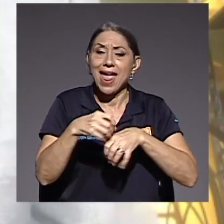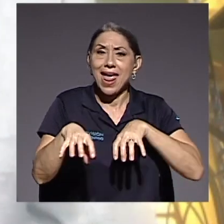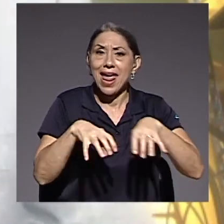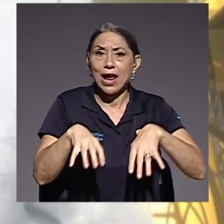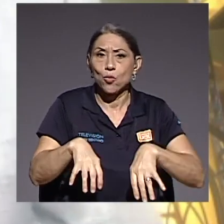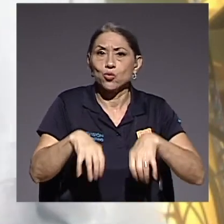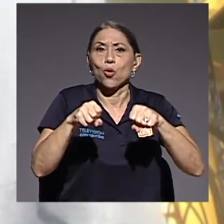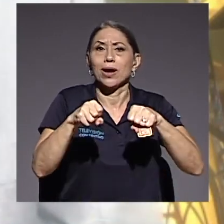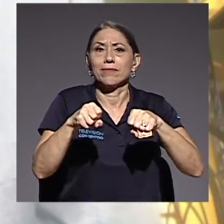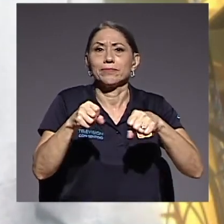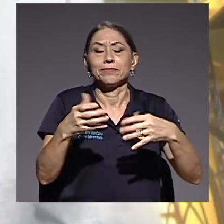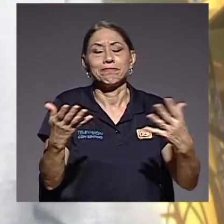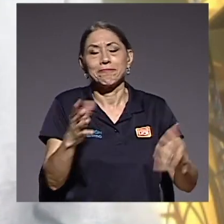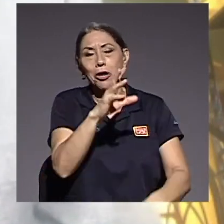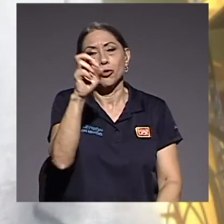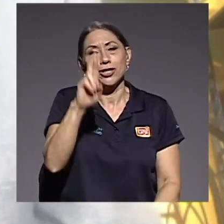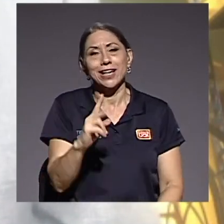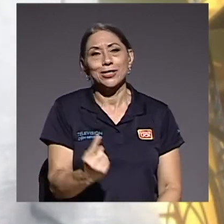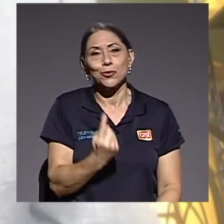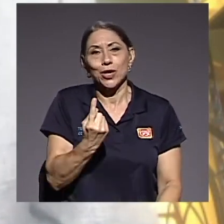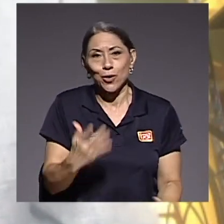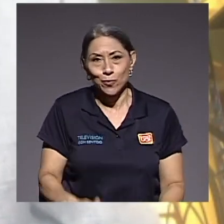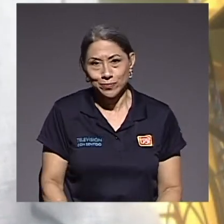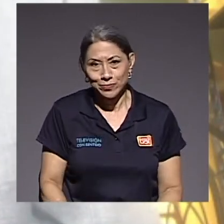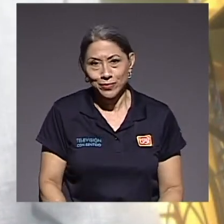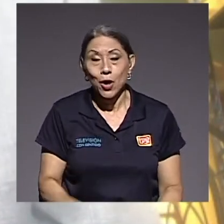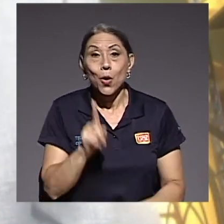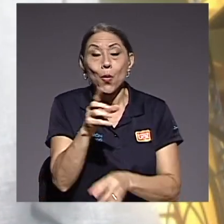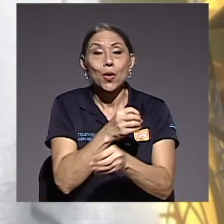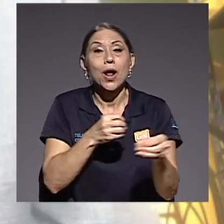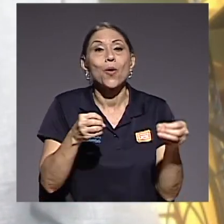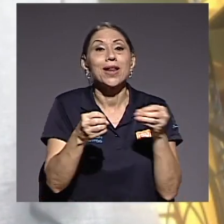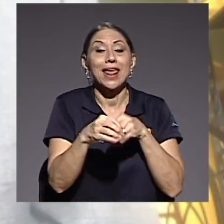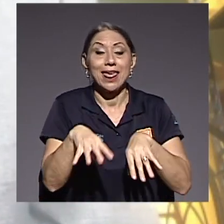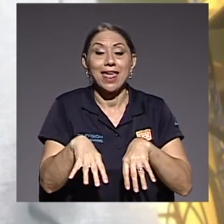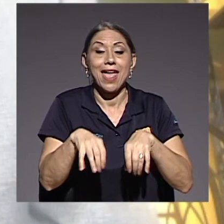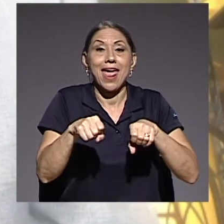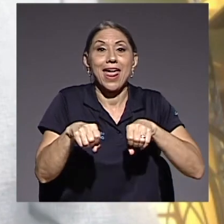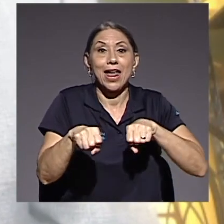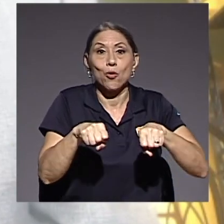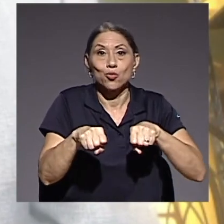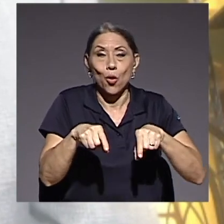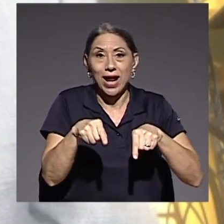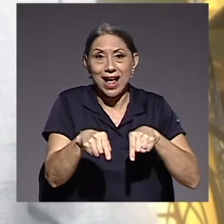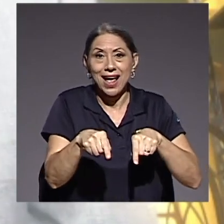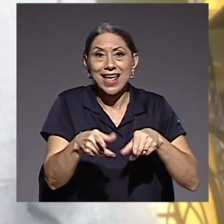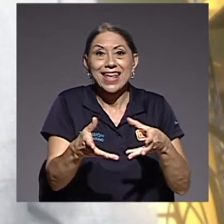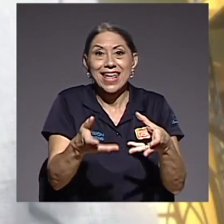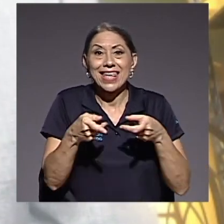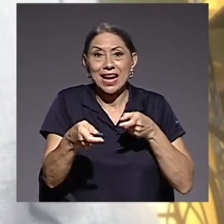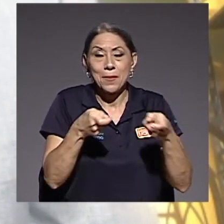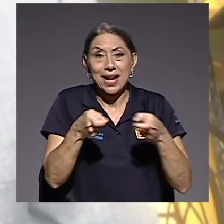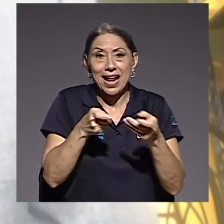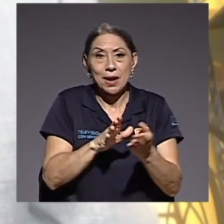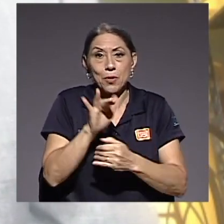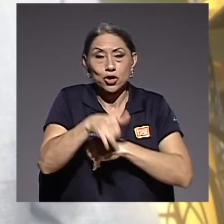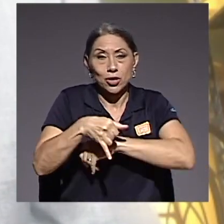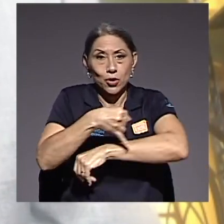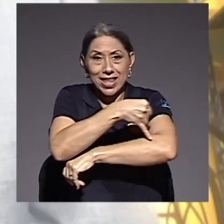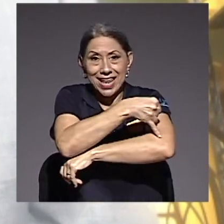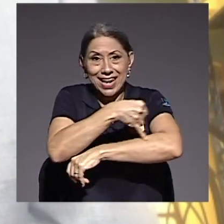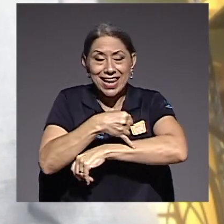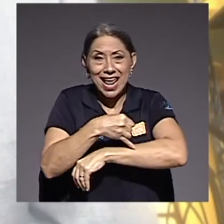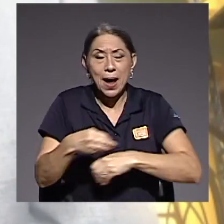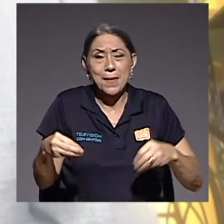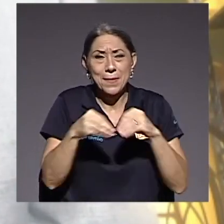Costa Rica es único. Una unidad ejecutora que quiere manejar el proyecto de ingeniería